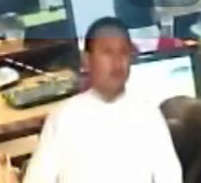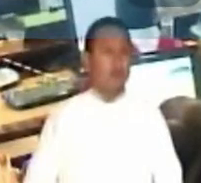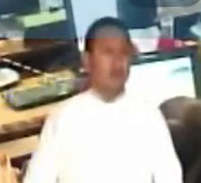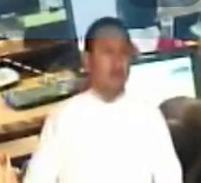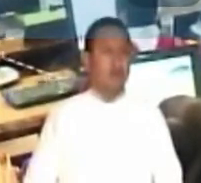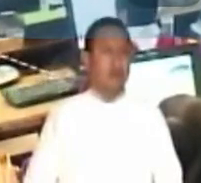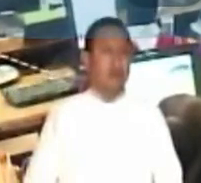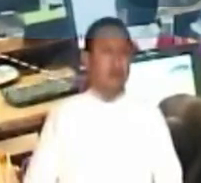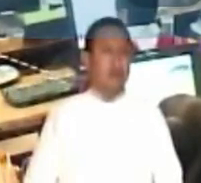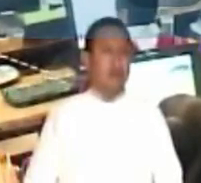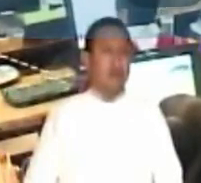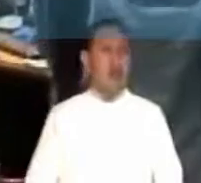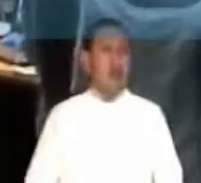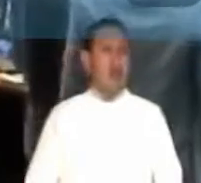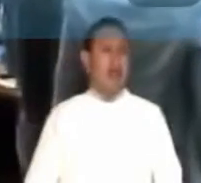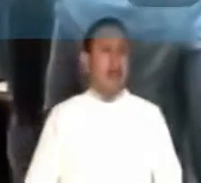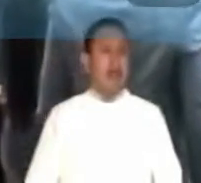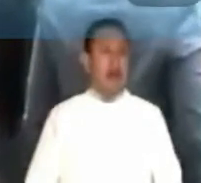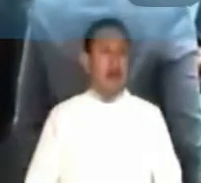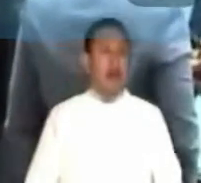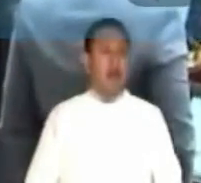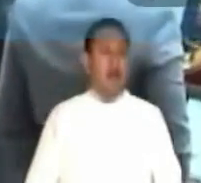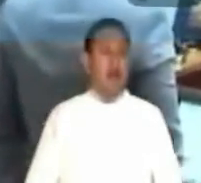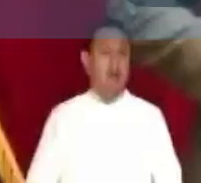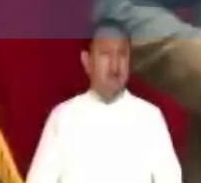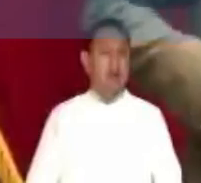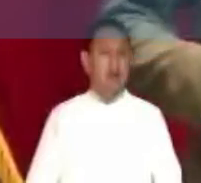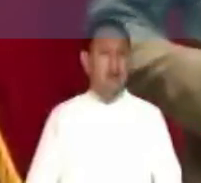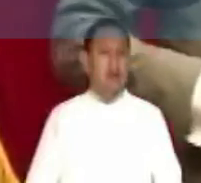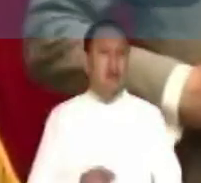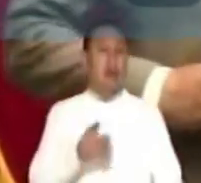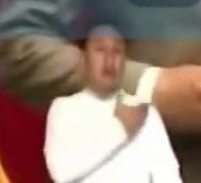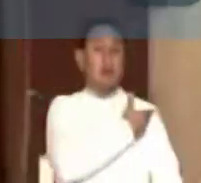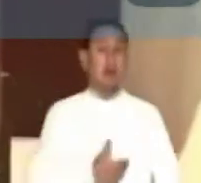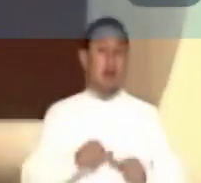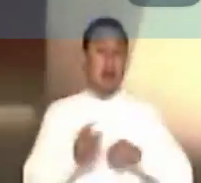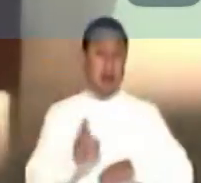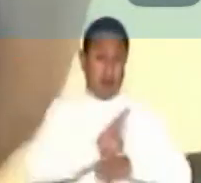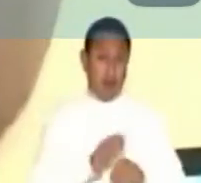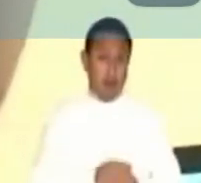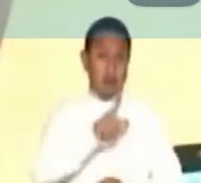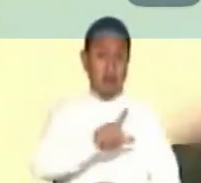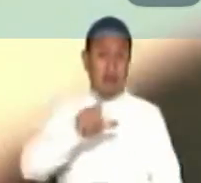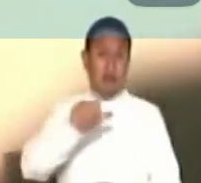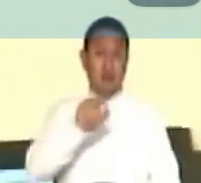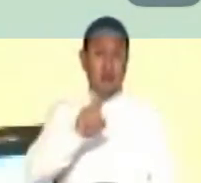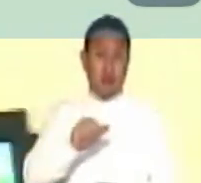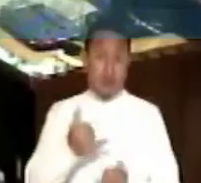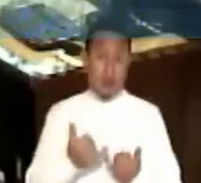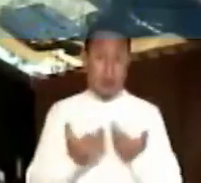Salvador. La conformación de una comisión que evalúe la gestión de Guadalupe Llori, presidenta de la Asamblea Nacional, y que le podría costar el